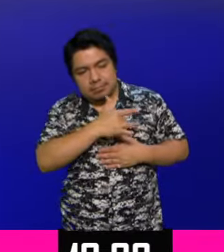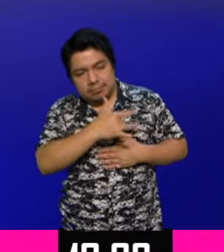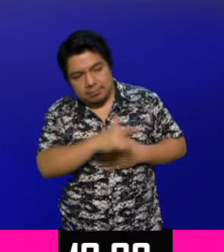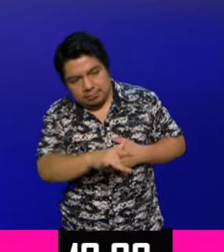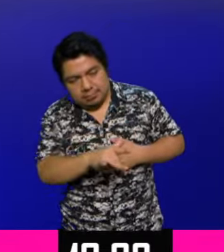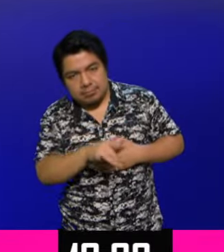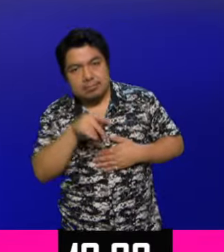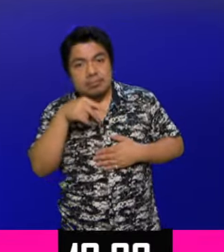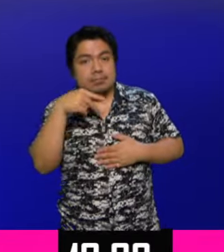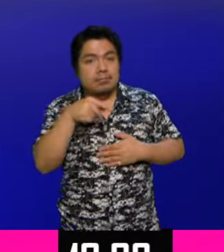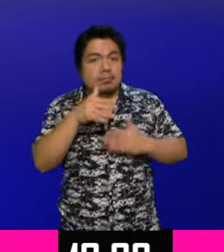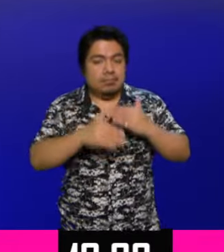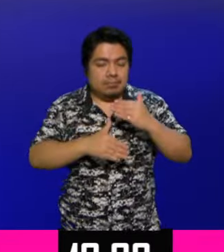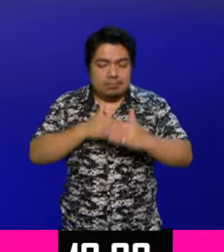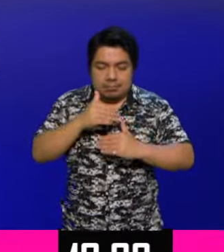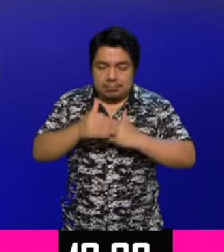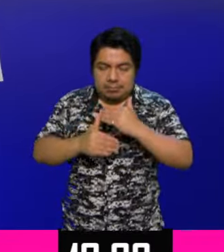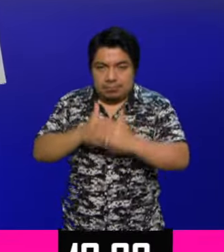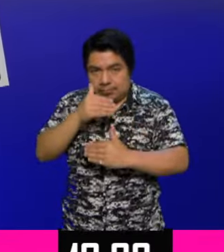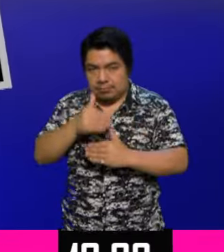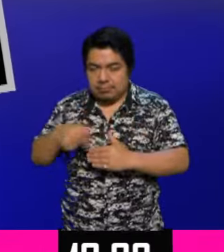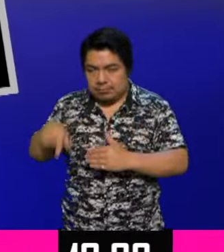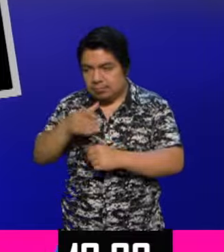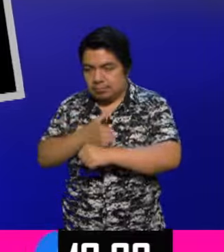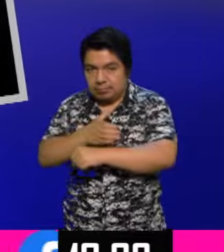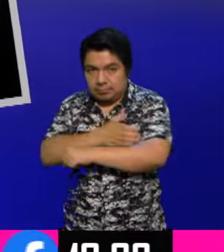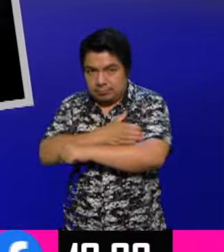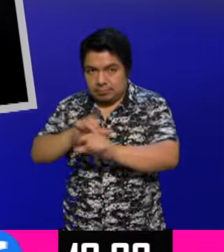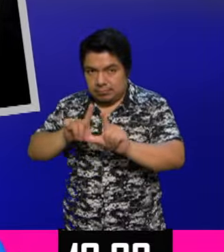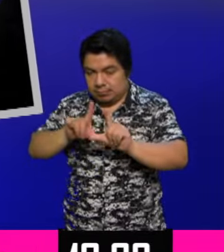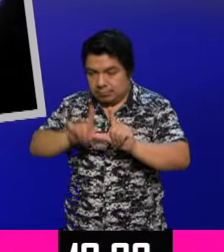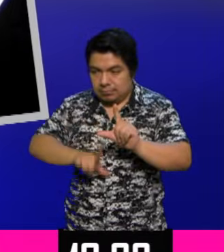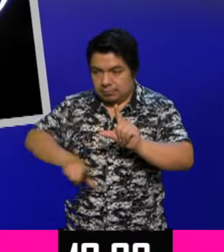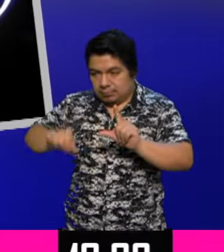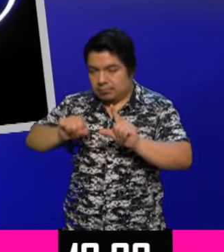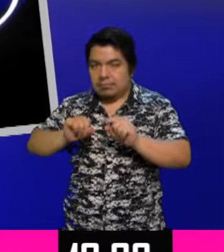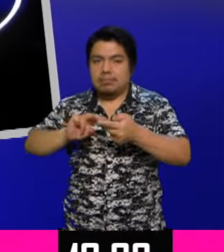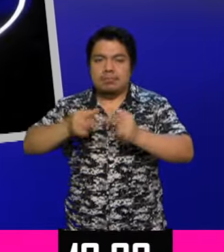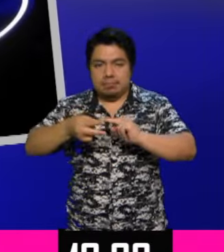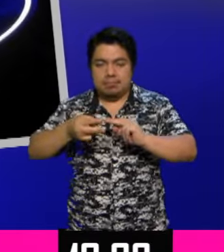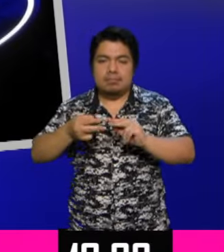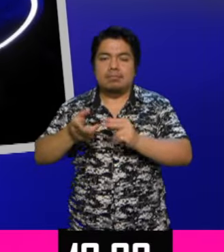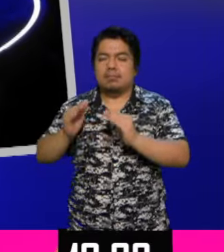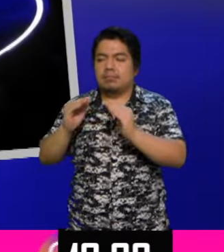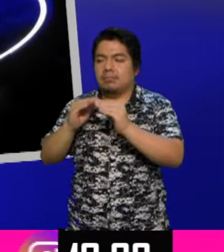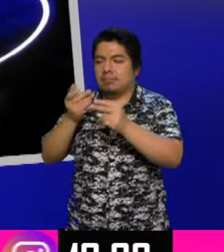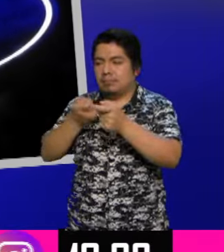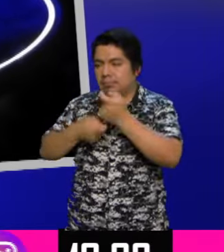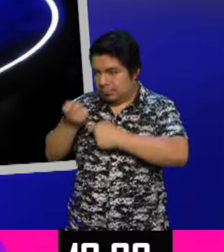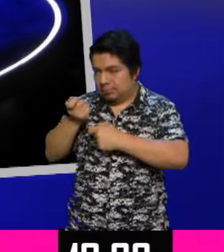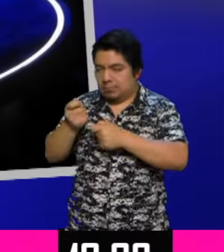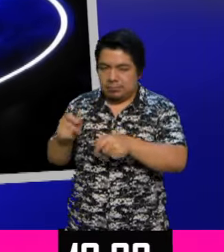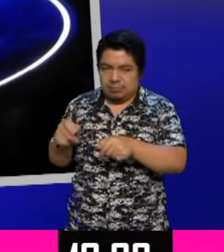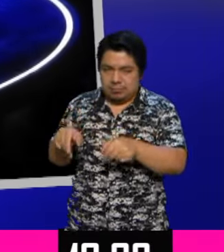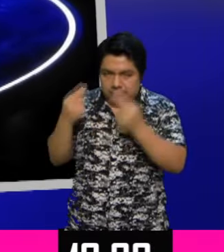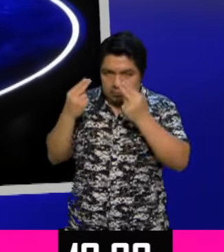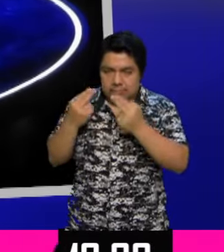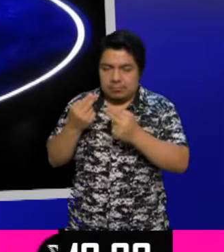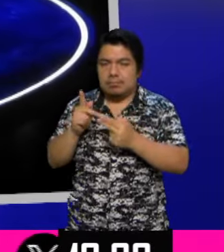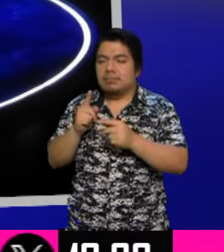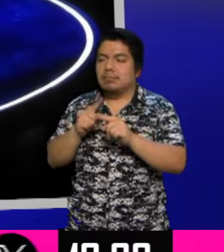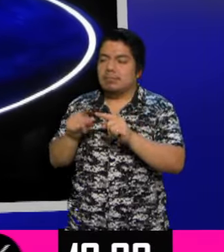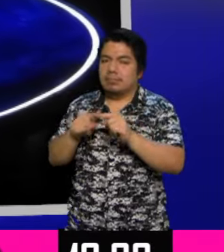a partir de esa premisa, nosotros, que en la Compañía Nacional, hacemos esta versión de Los empeños de una casa, que es la comedia, pero también son las